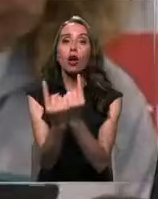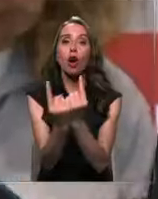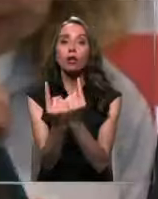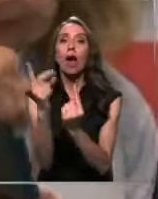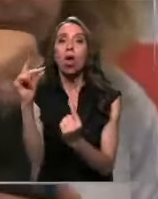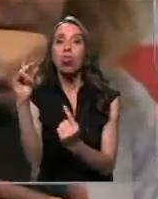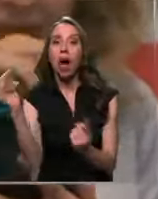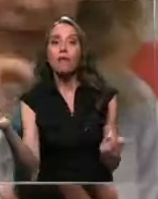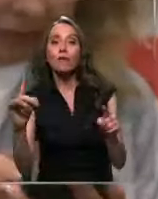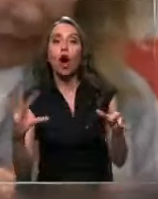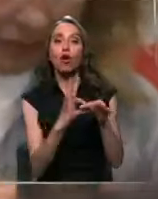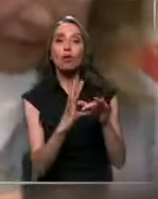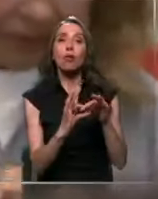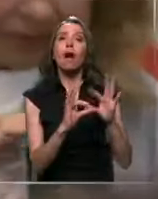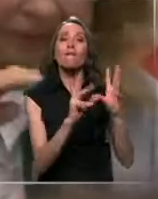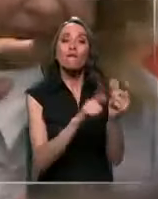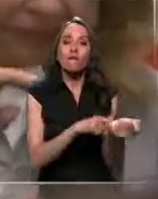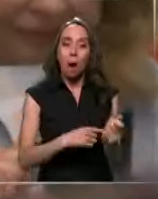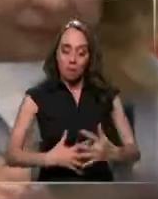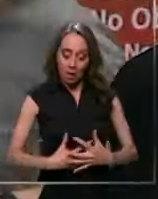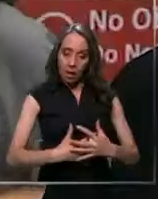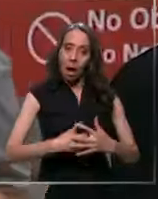con su familia biológica chilena.